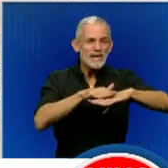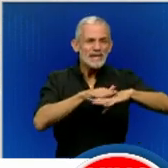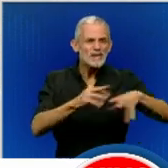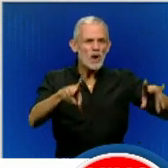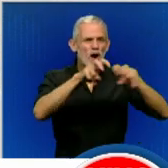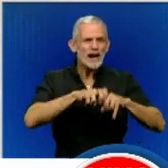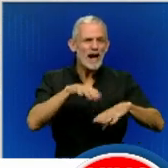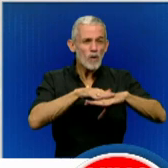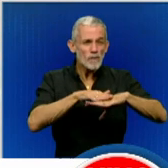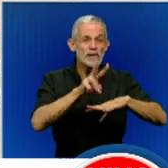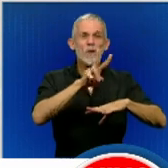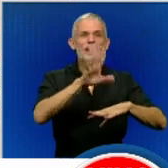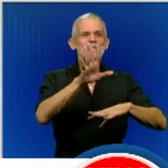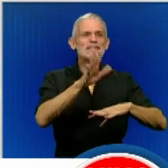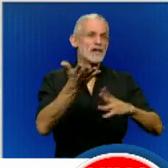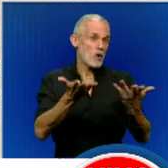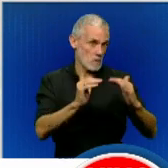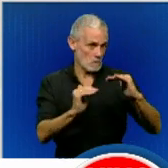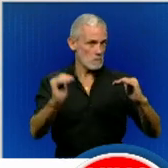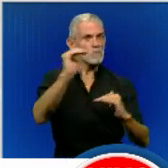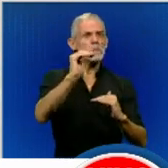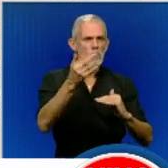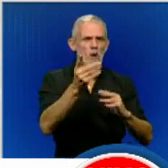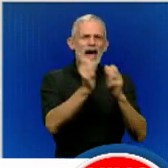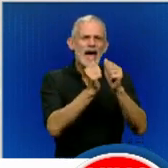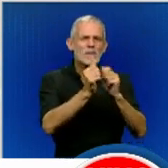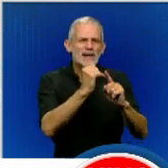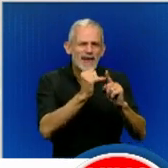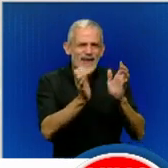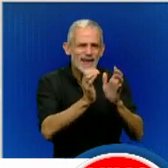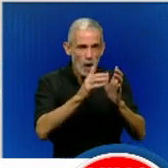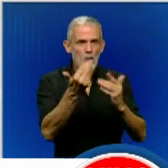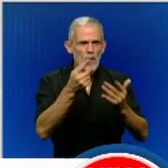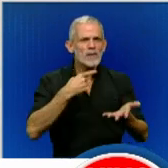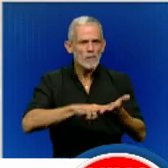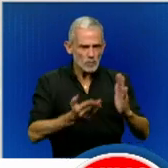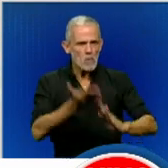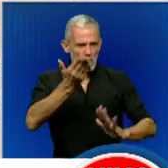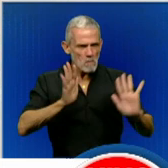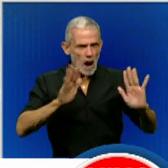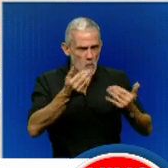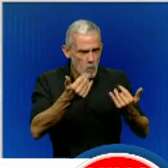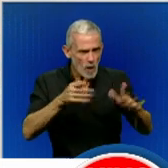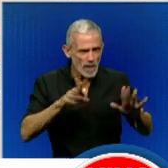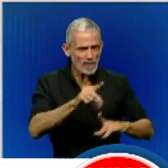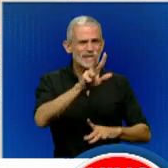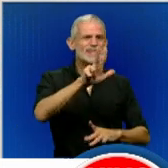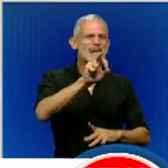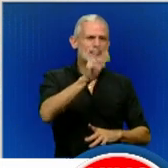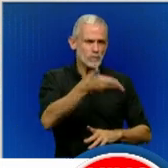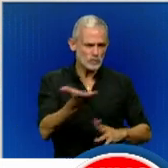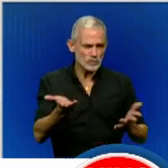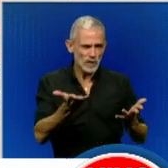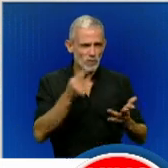este 25 por lo tanto puede haber pymes a las que se le aumenta de impuestos y nosotros vemos porque no se